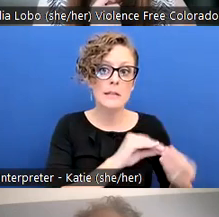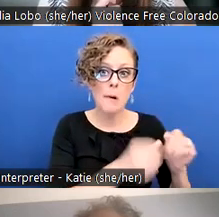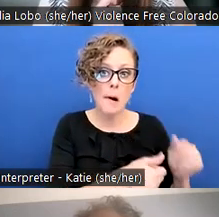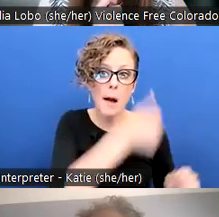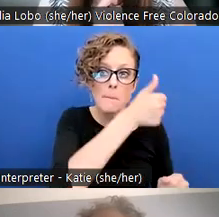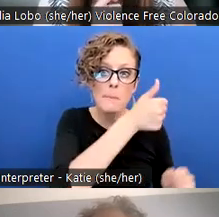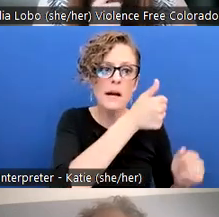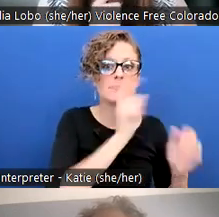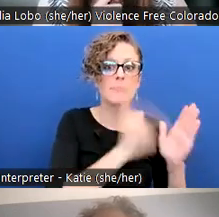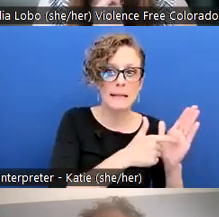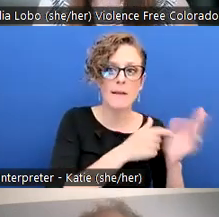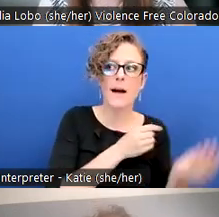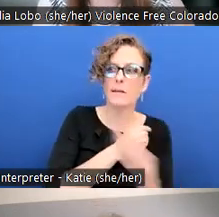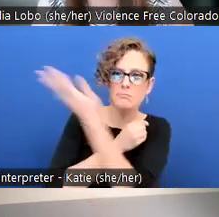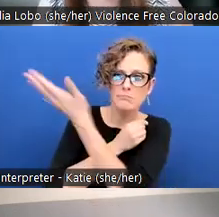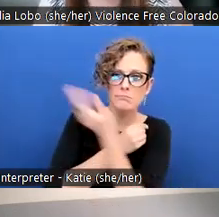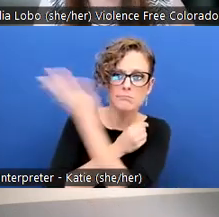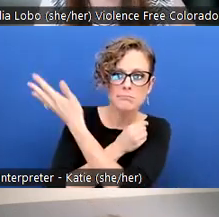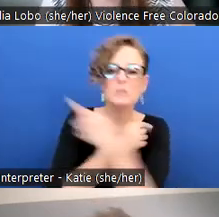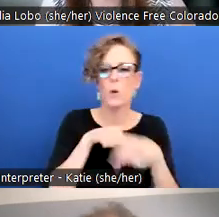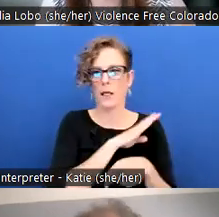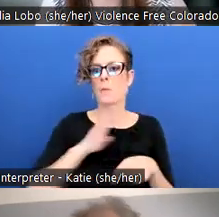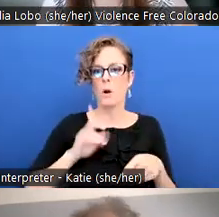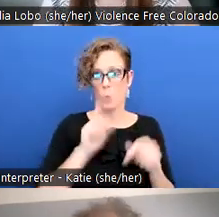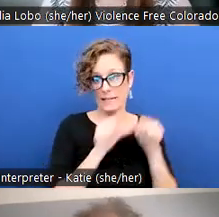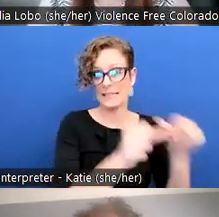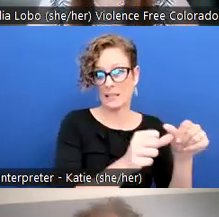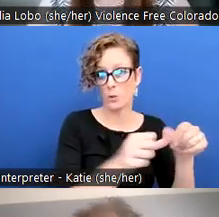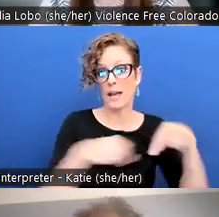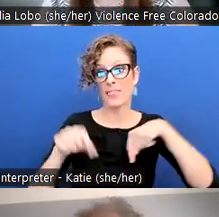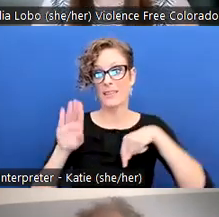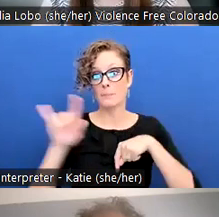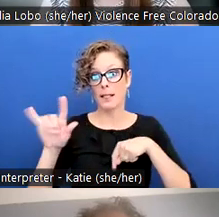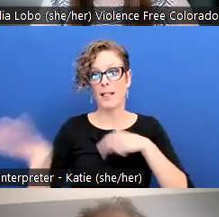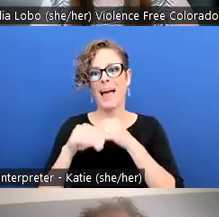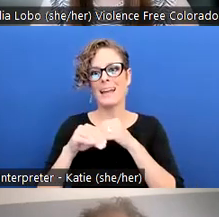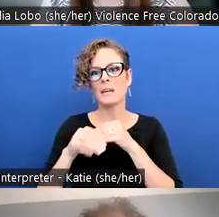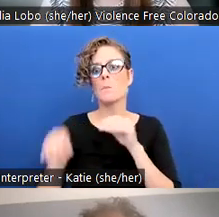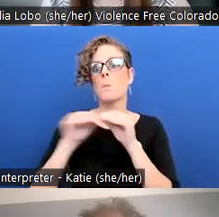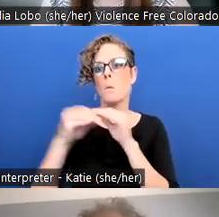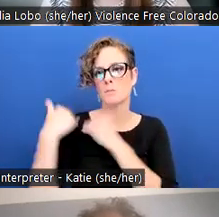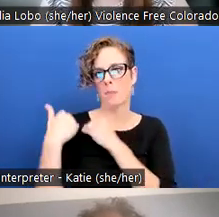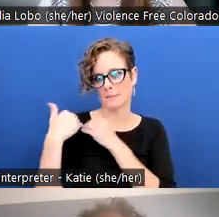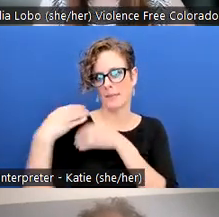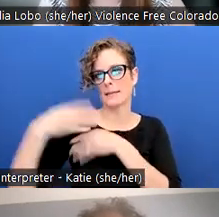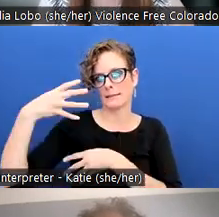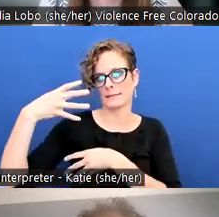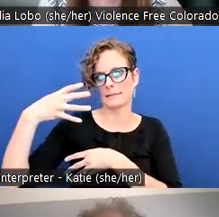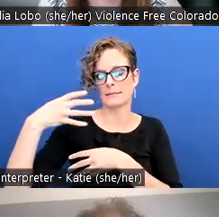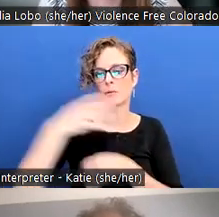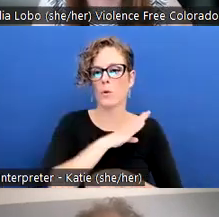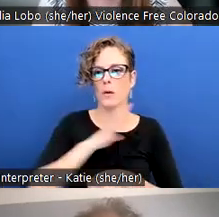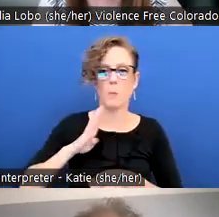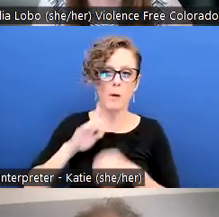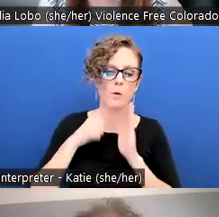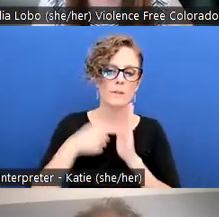identificando tendencias entre esos cambios. Entonces va a continuar con estos trabajos y se agregan